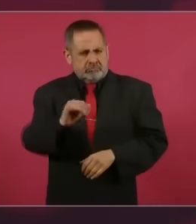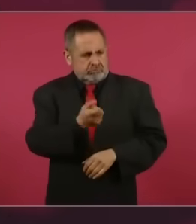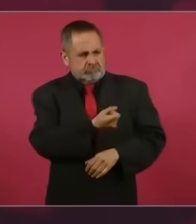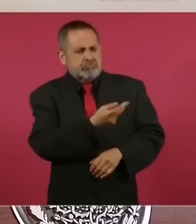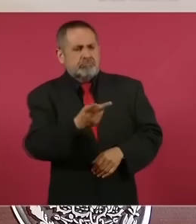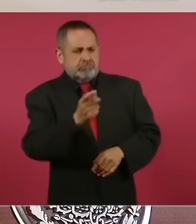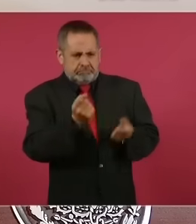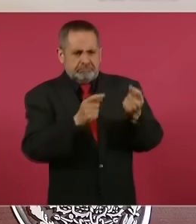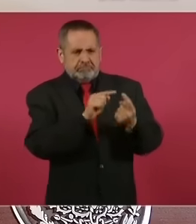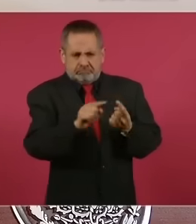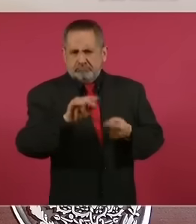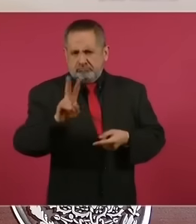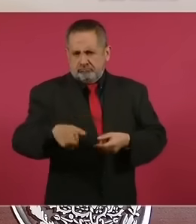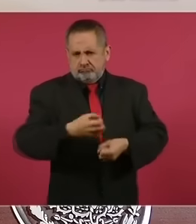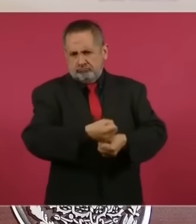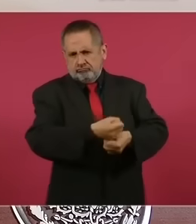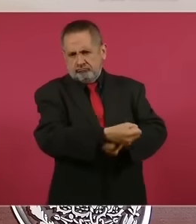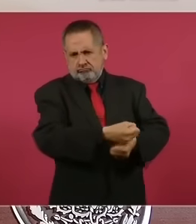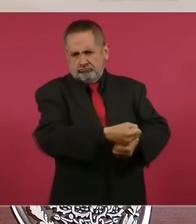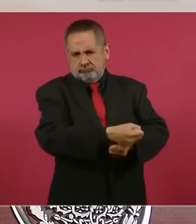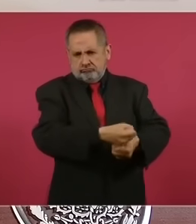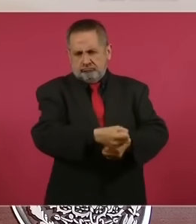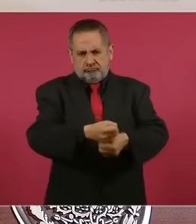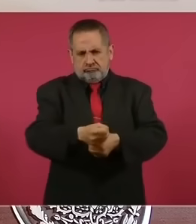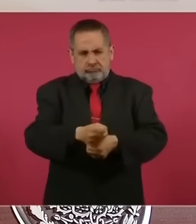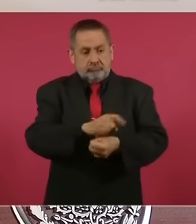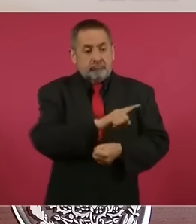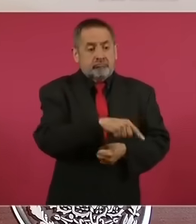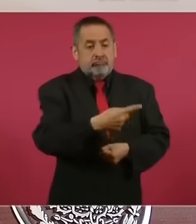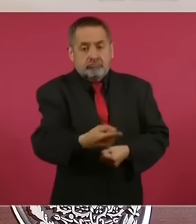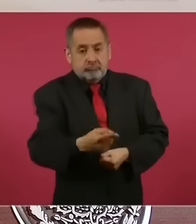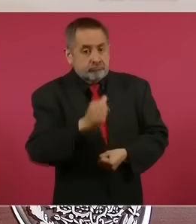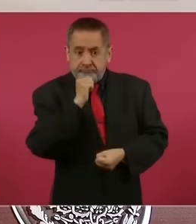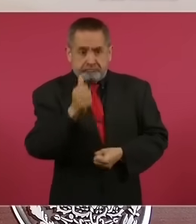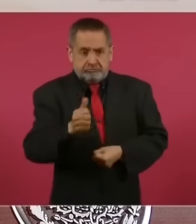algunos habían padecido de tortura, pero otros no.